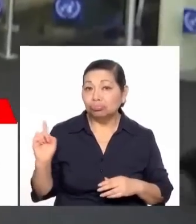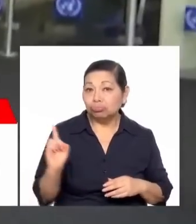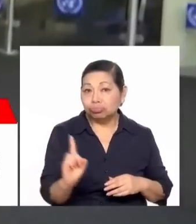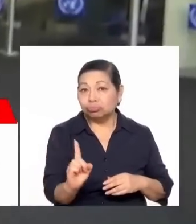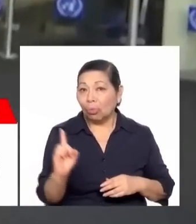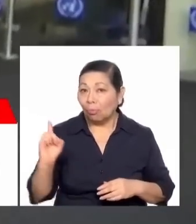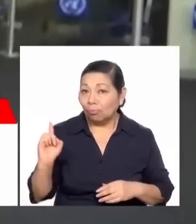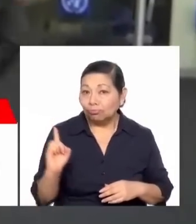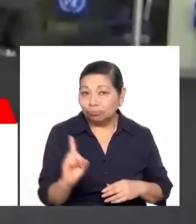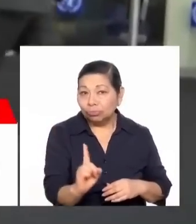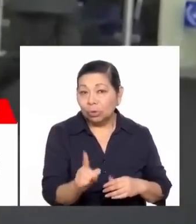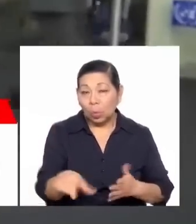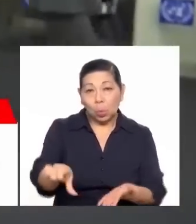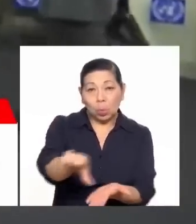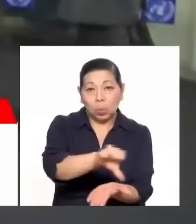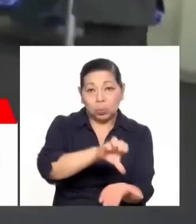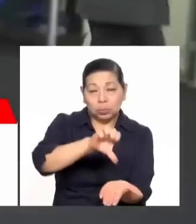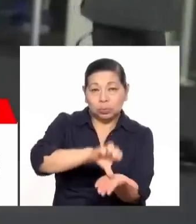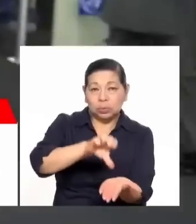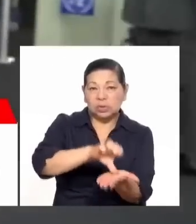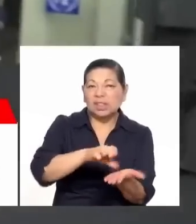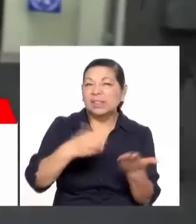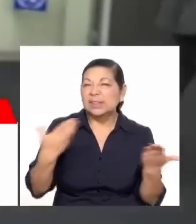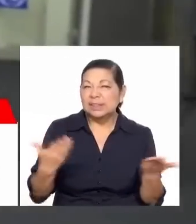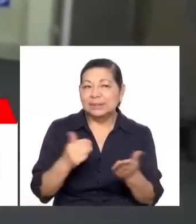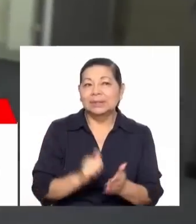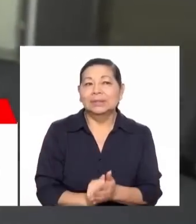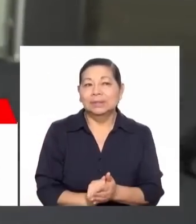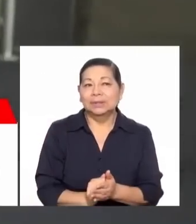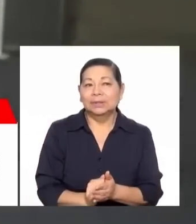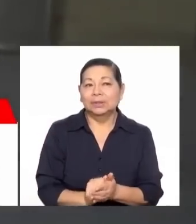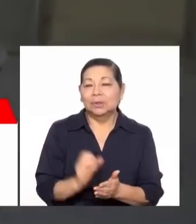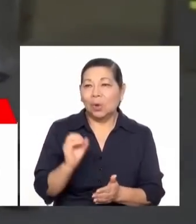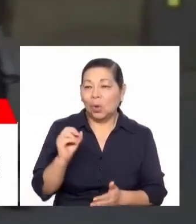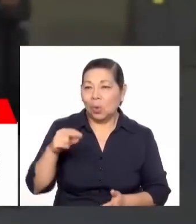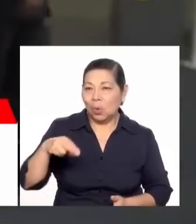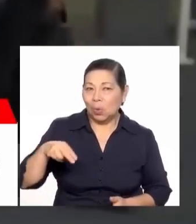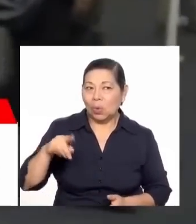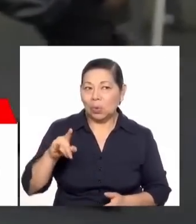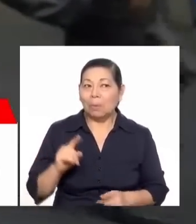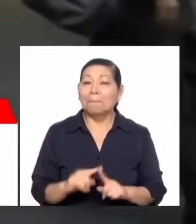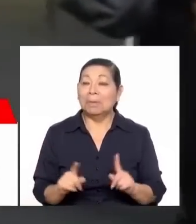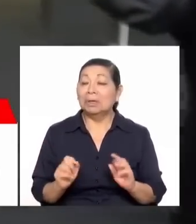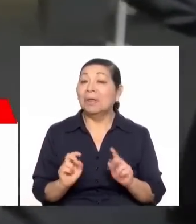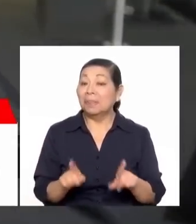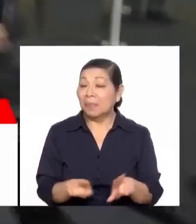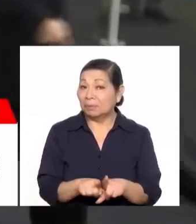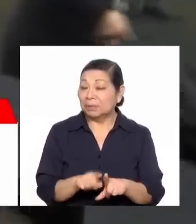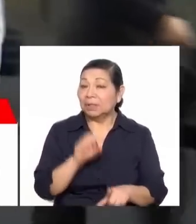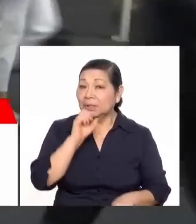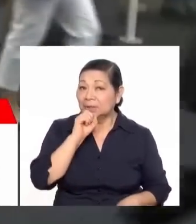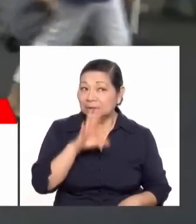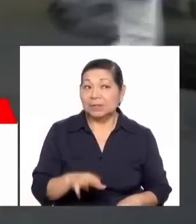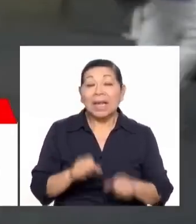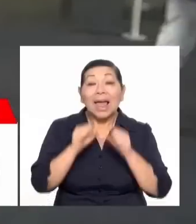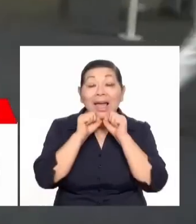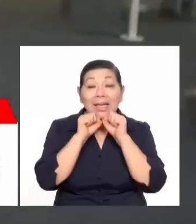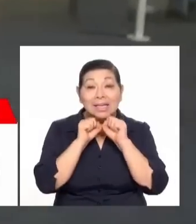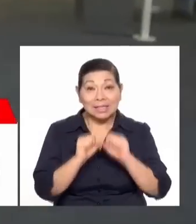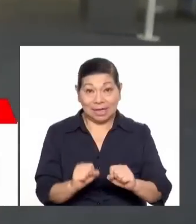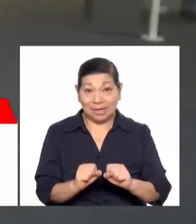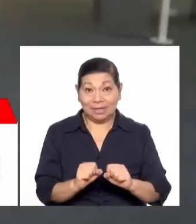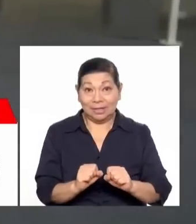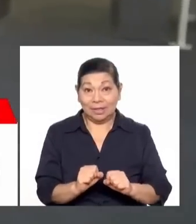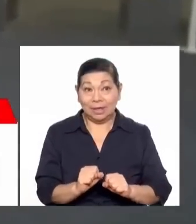ingresando hasta la sede principal de las Naciones Unidas. Hay que también indicar que el secretario general de las